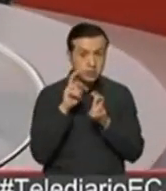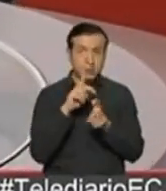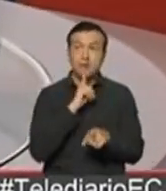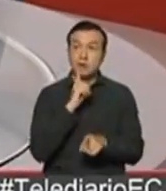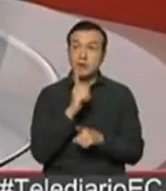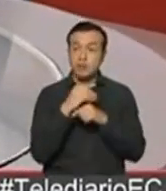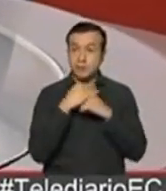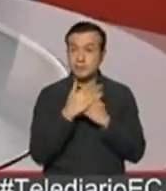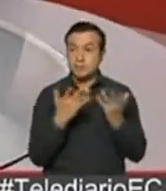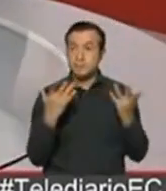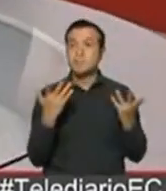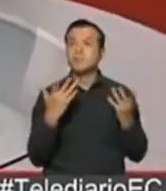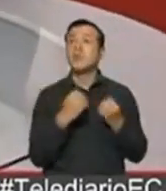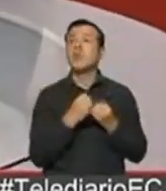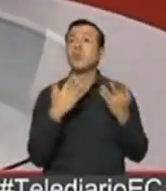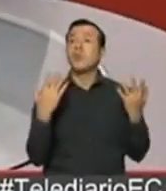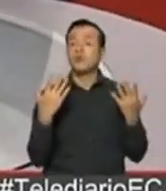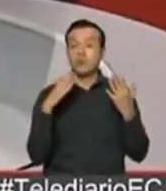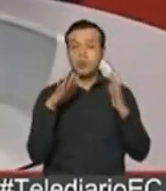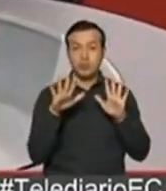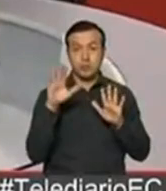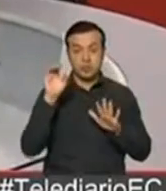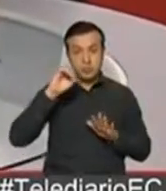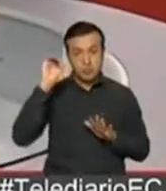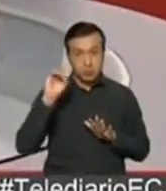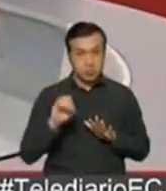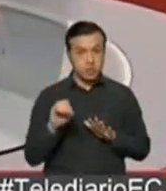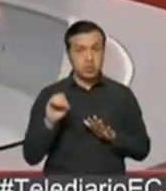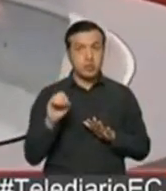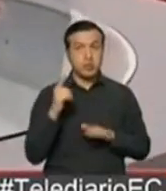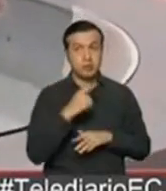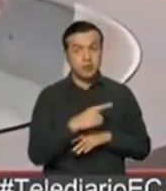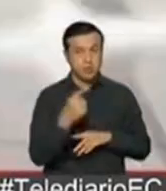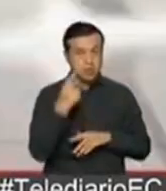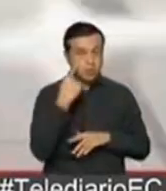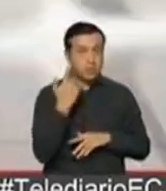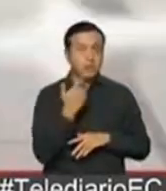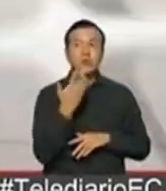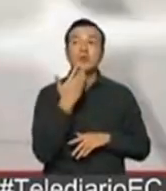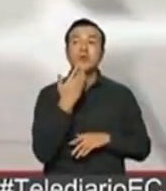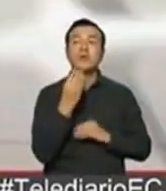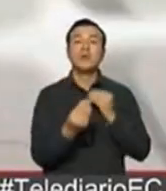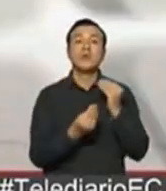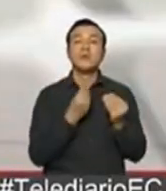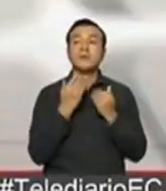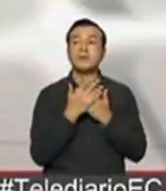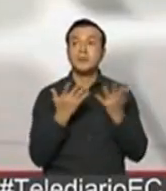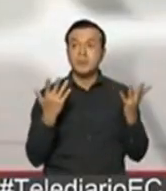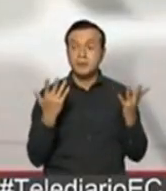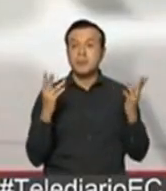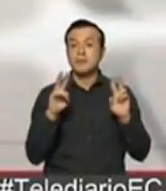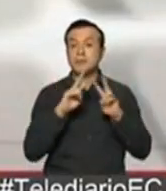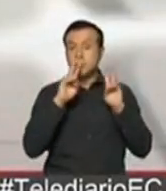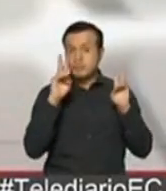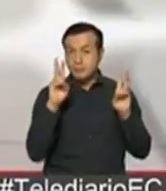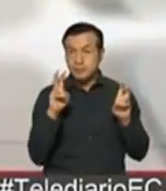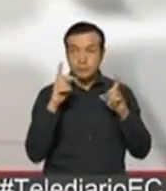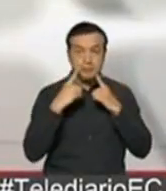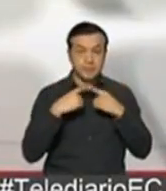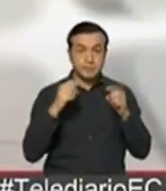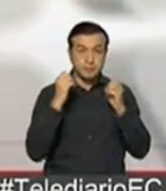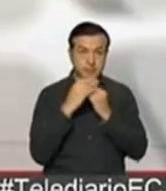baja está alrededor de un 10 por ciento esa ligazón entonces no se pregunta entonces qué y sobre qué estamos publicando